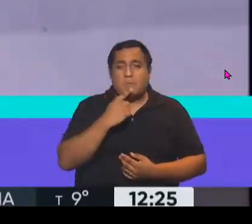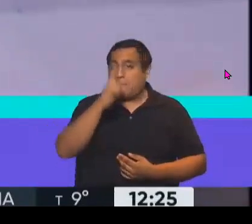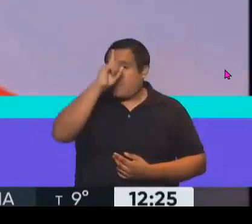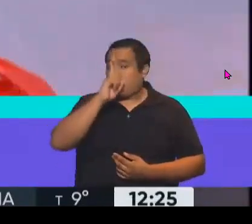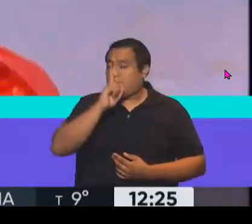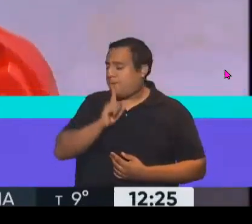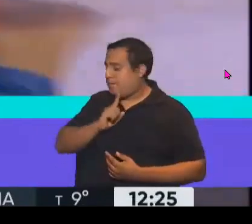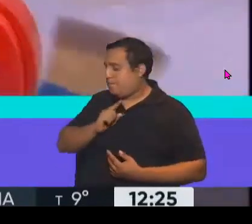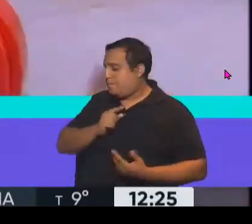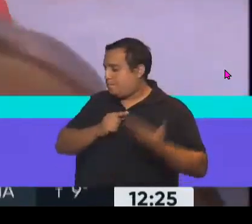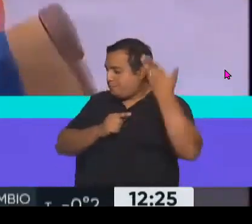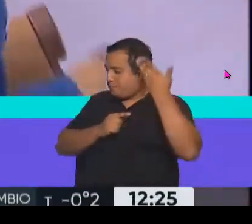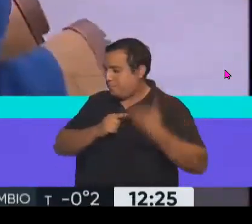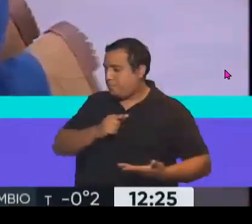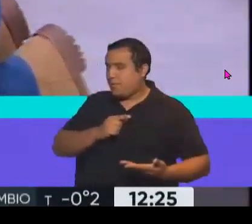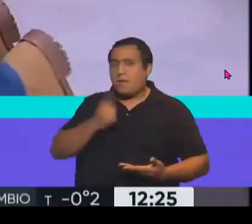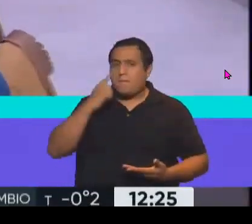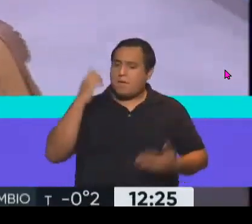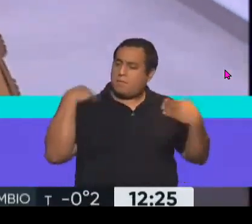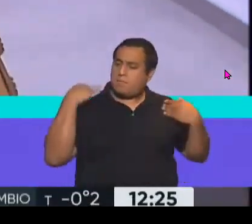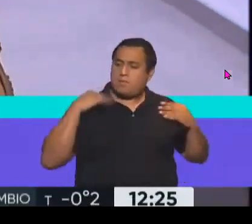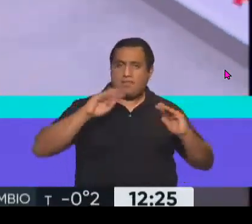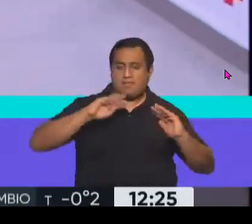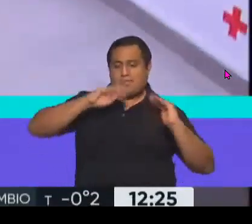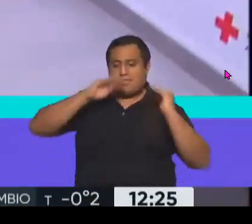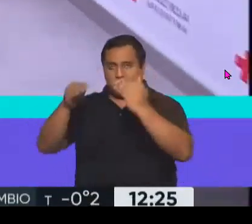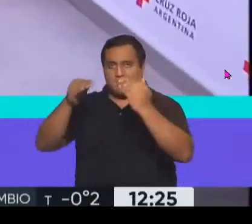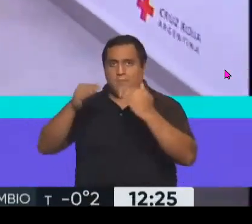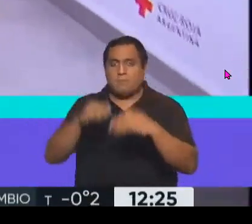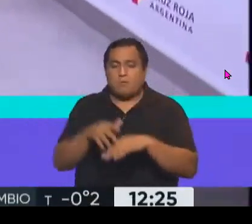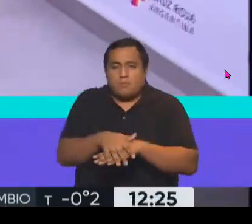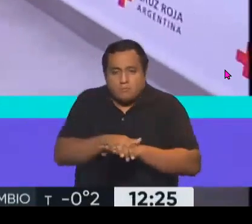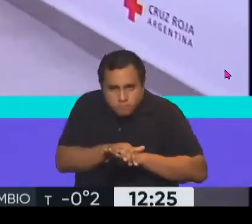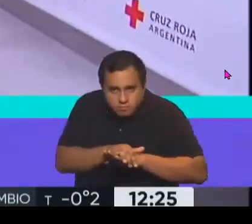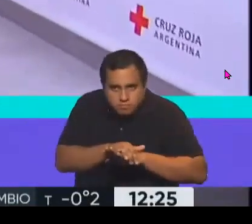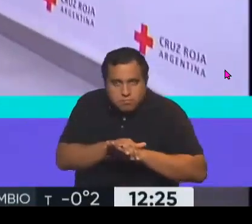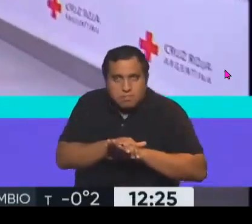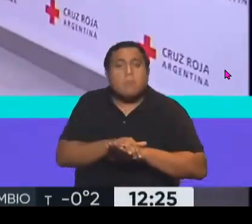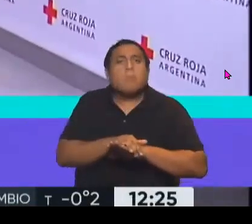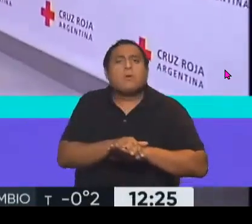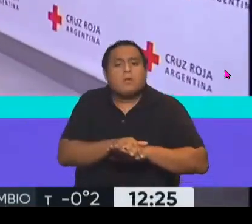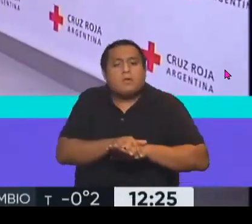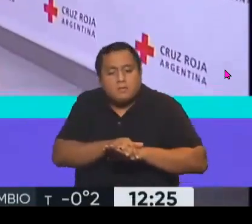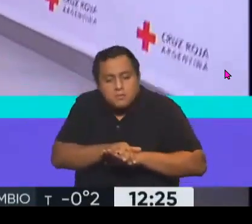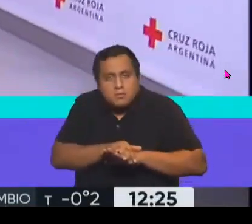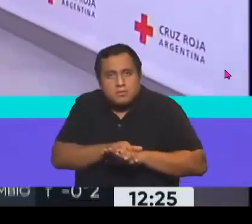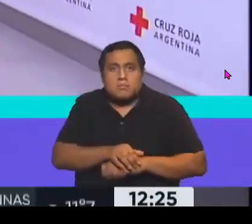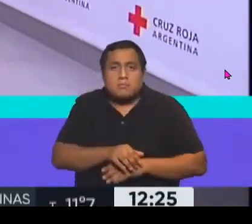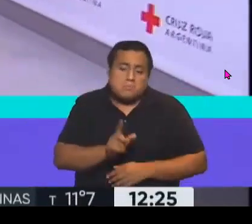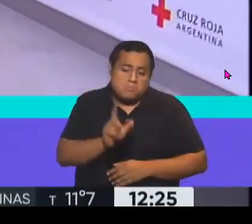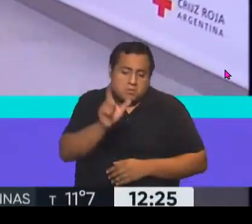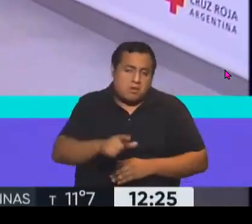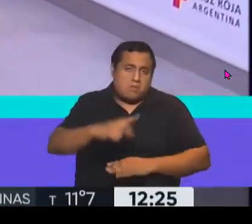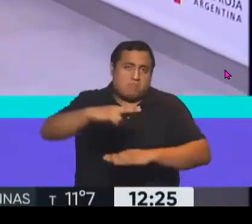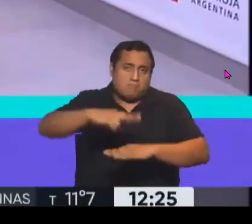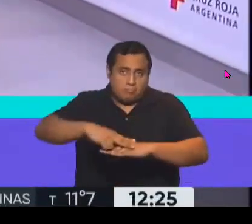perfil para que veamos lo que es la curvatura de su espalda en función justamente de la presión que se debe ejercer sobre la persona, en este